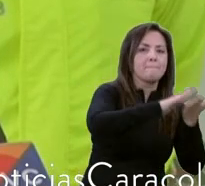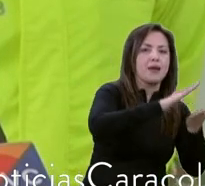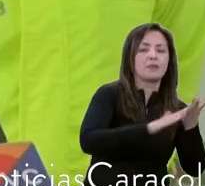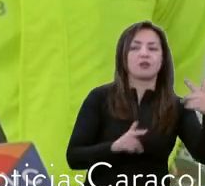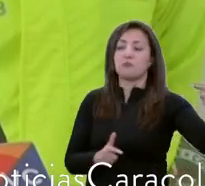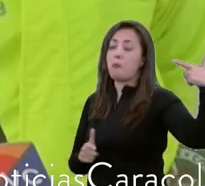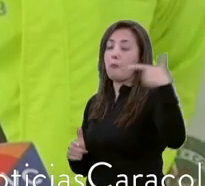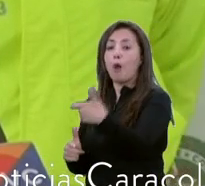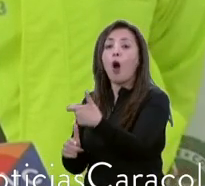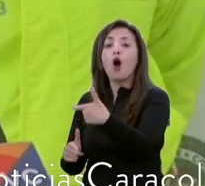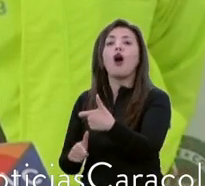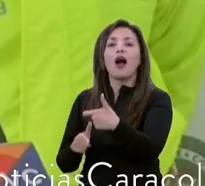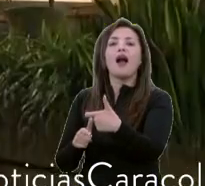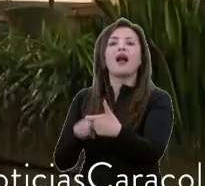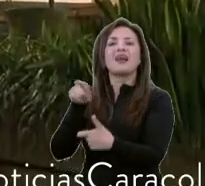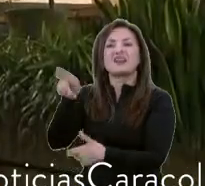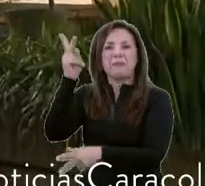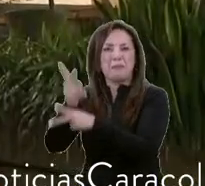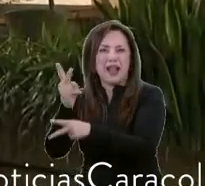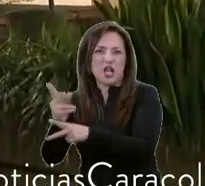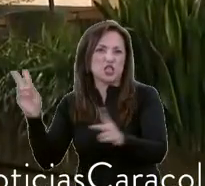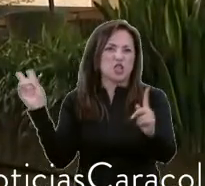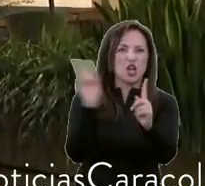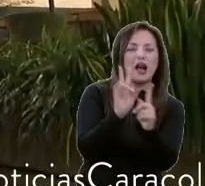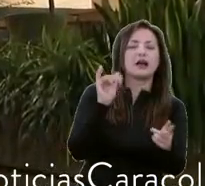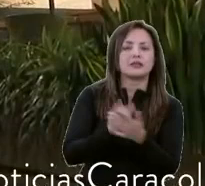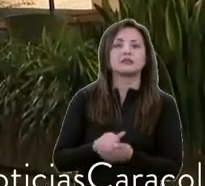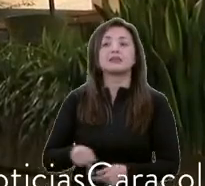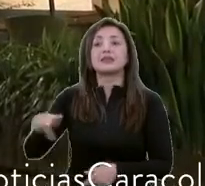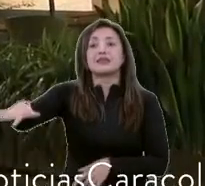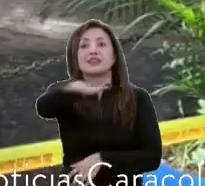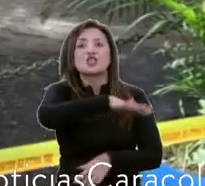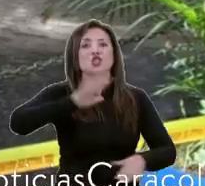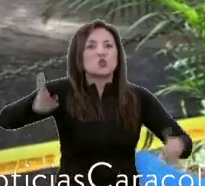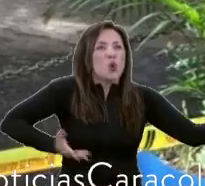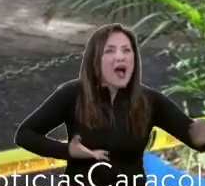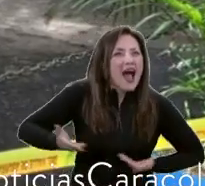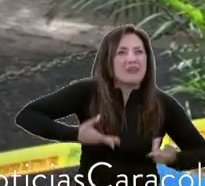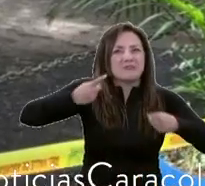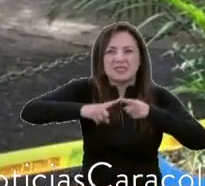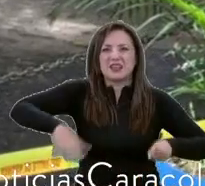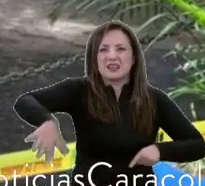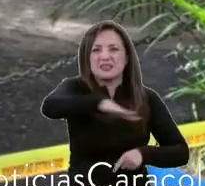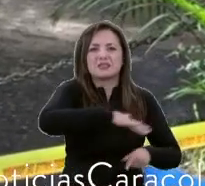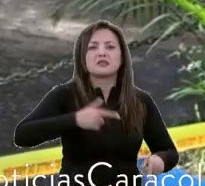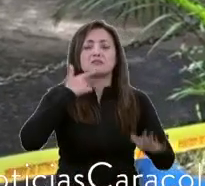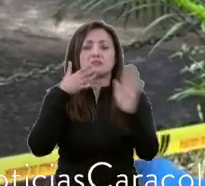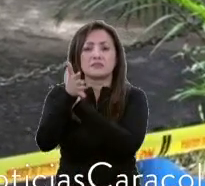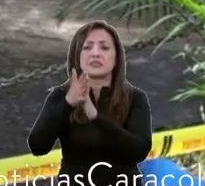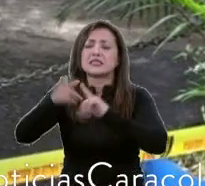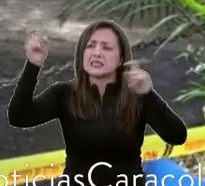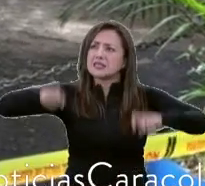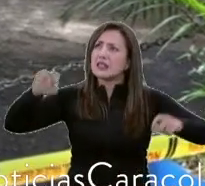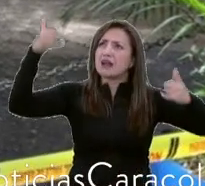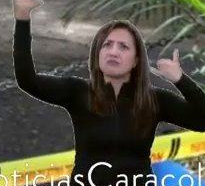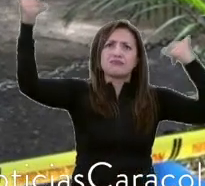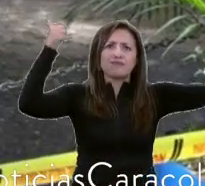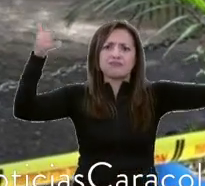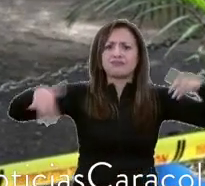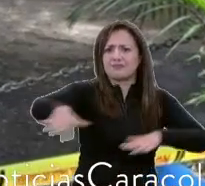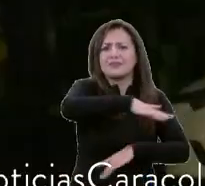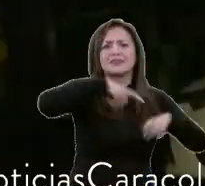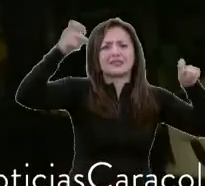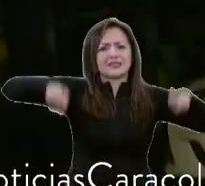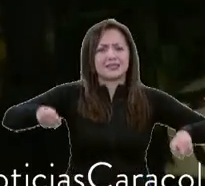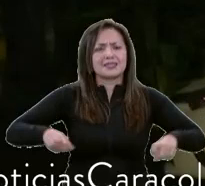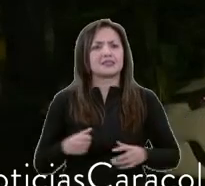arma, lesiona al presunto agresor. Comerciantes de la zona donde se registró este hecho pidieron a las autoridades poner cámaras de seguridad en el sector.